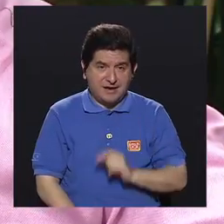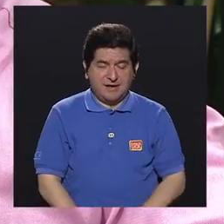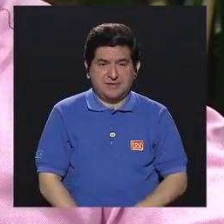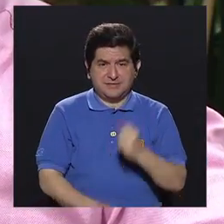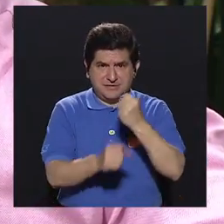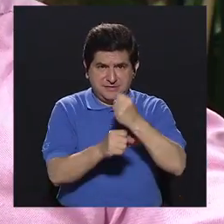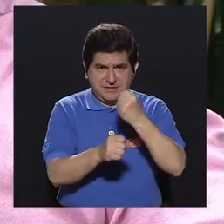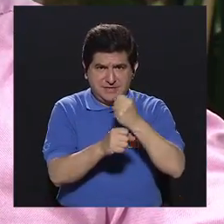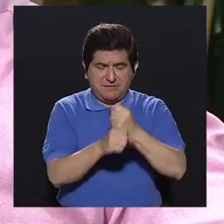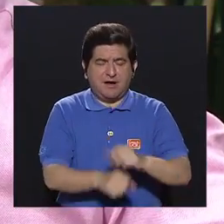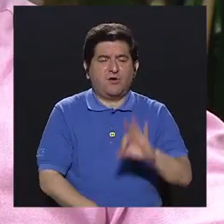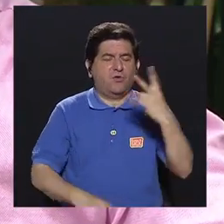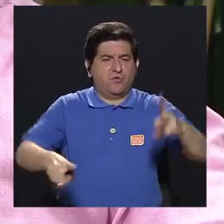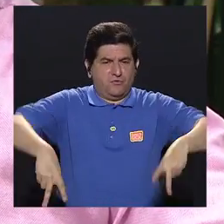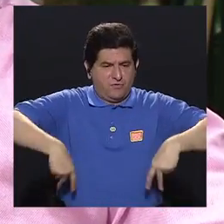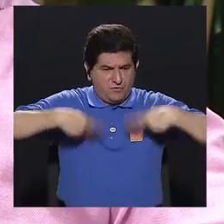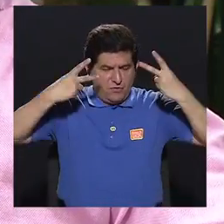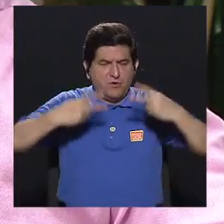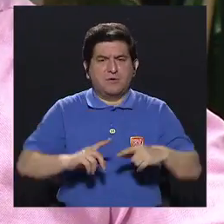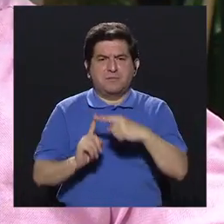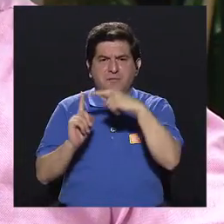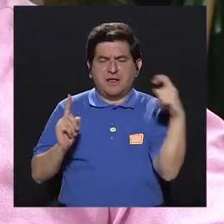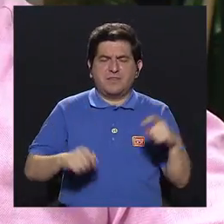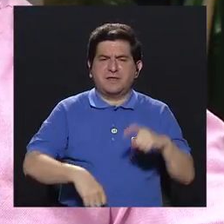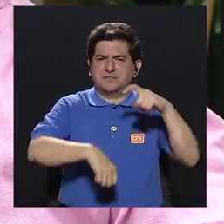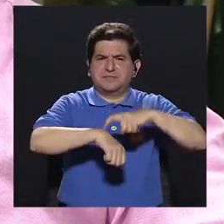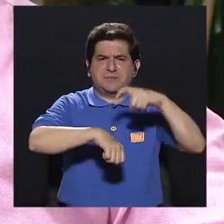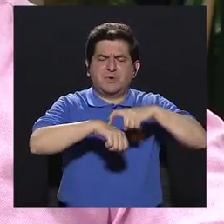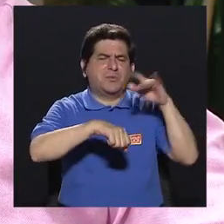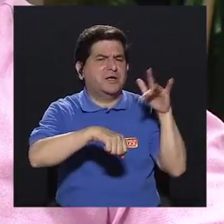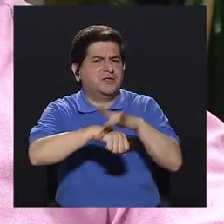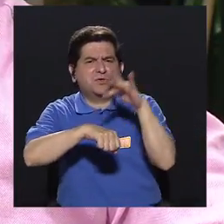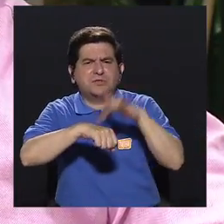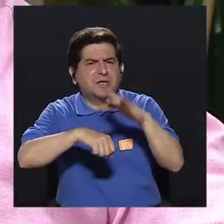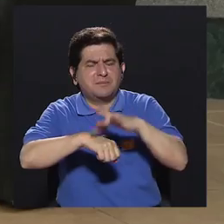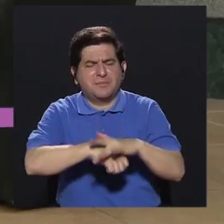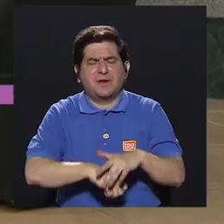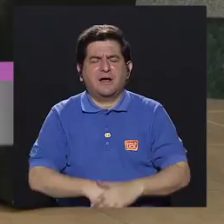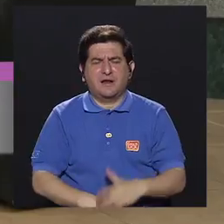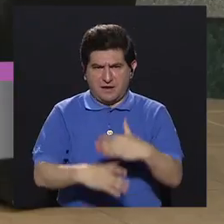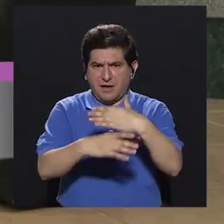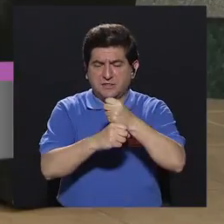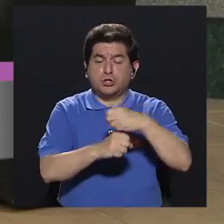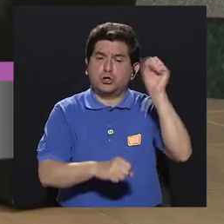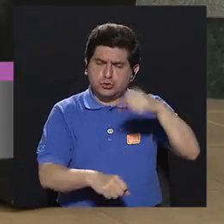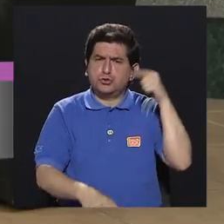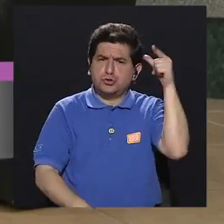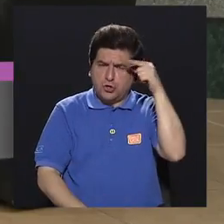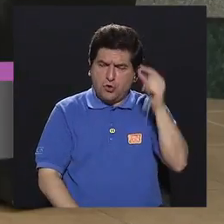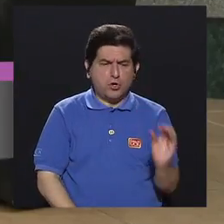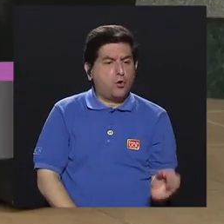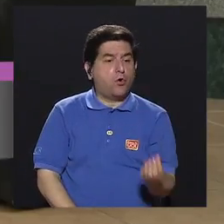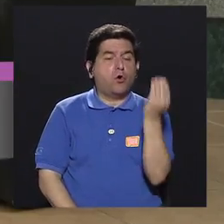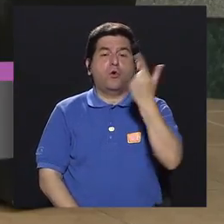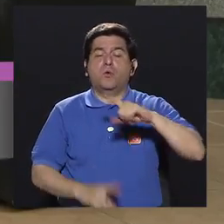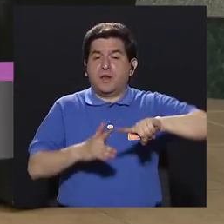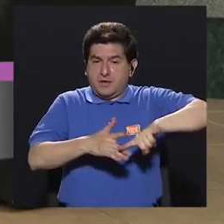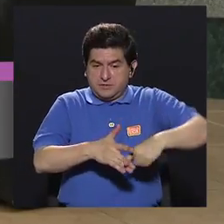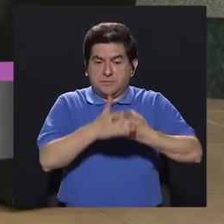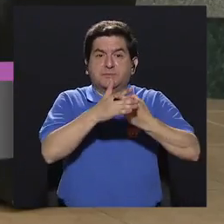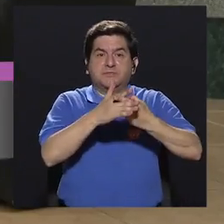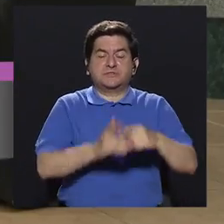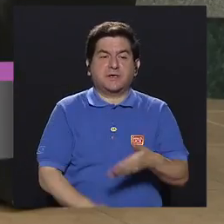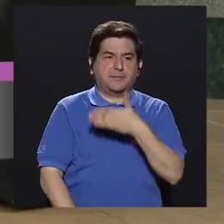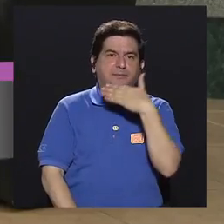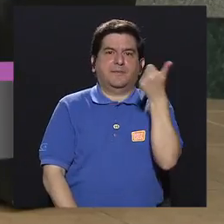ese trabajo en los estilos de vida tiene que hacerse desde etapas lo más temprano posible. Ah, por supuesto, por supuesto. Entre más jóvenes comencemos,